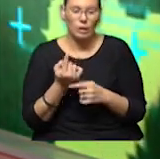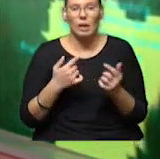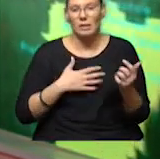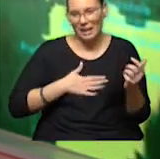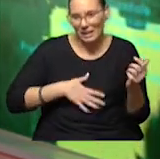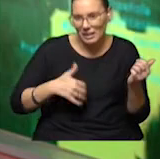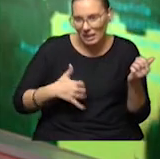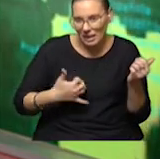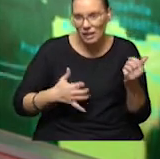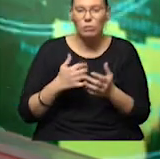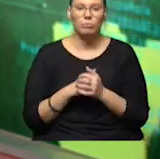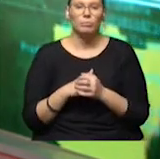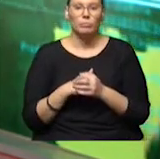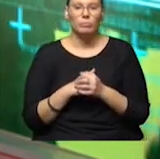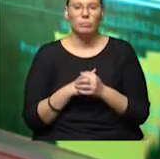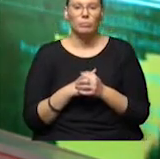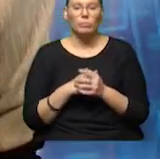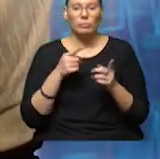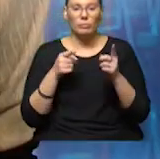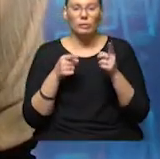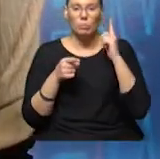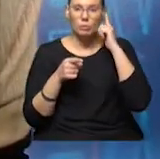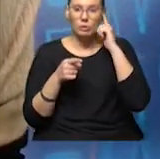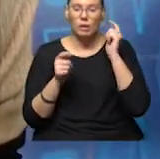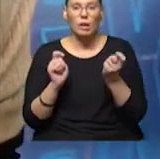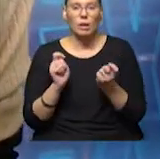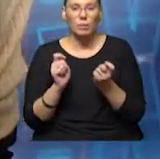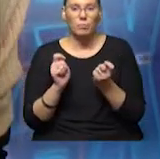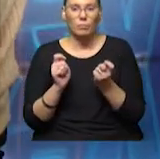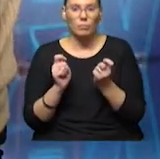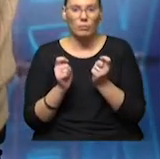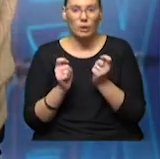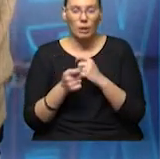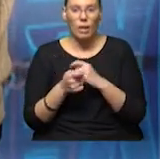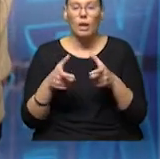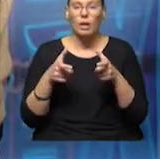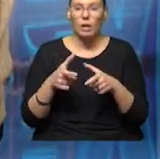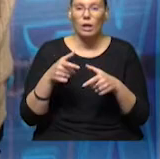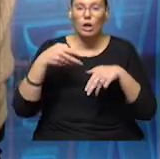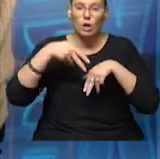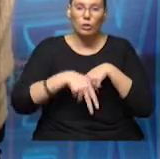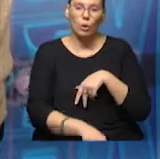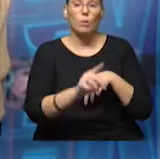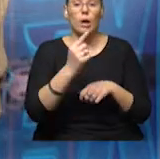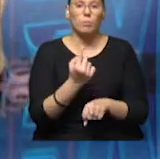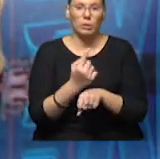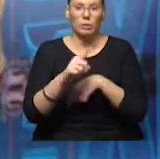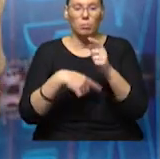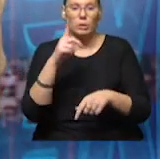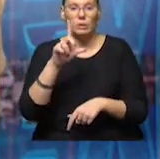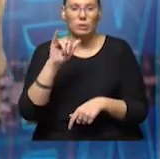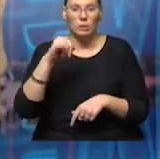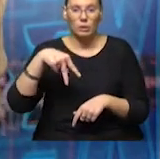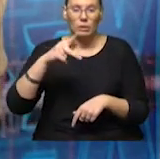tranquila. No, porque vos también has cambiado, yo qué sé, tenés el álbum Tobogán, que es el primero, después viene el Link, que es